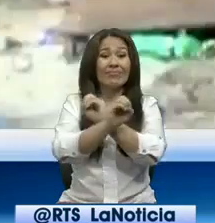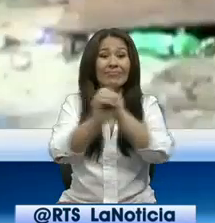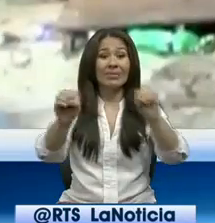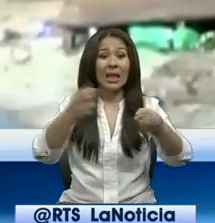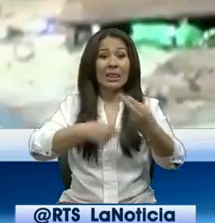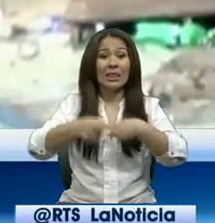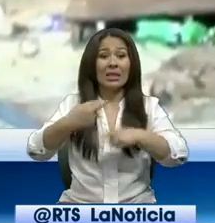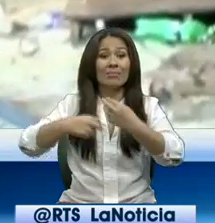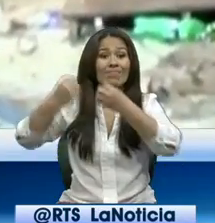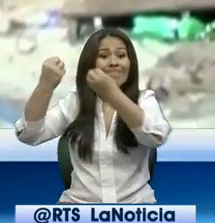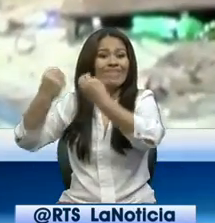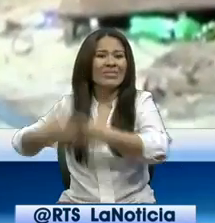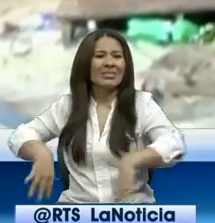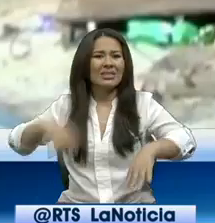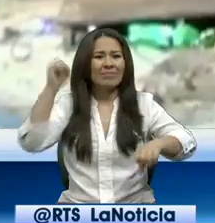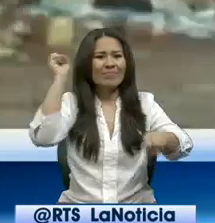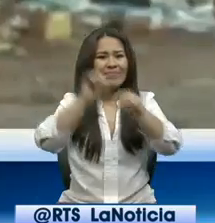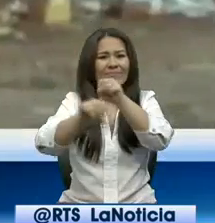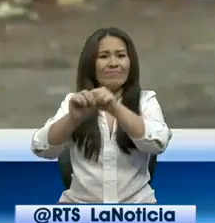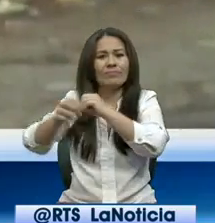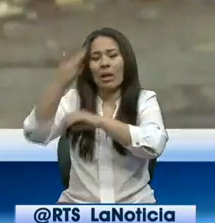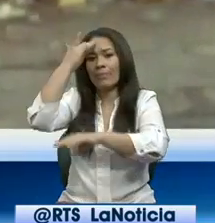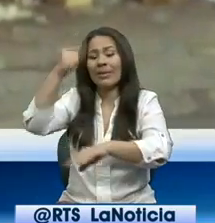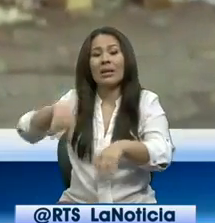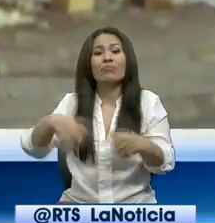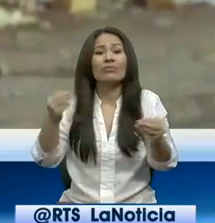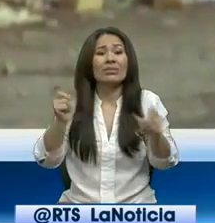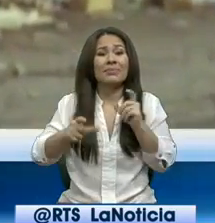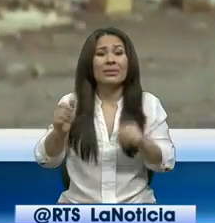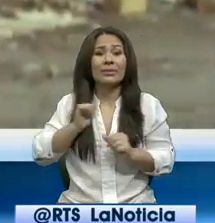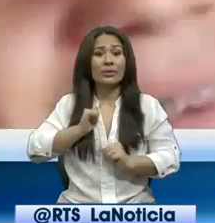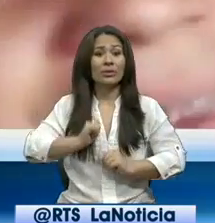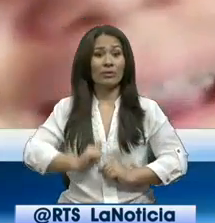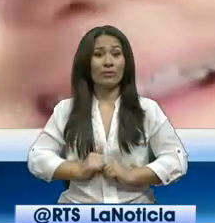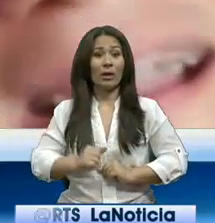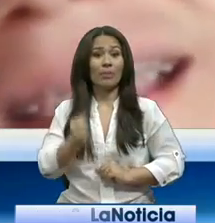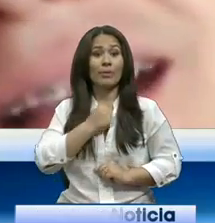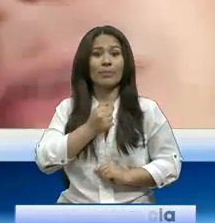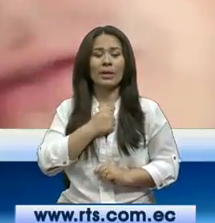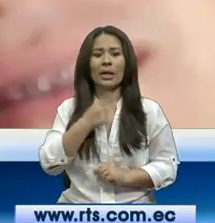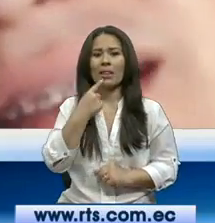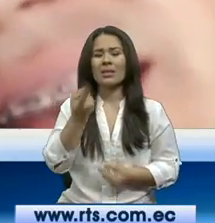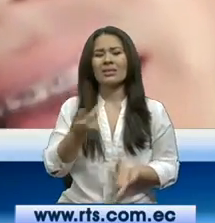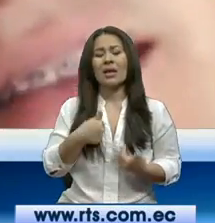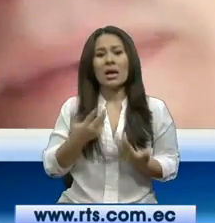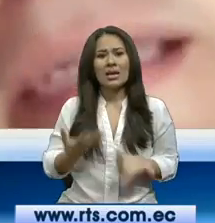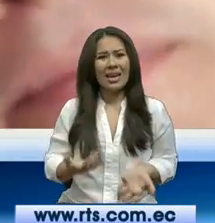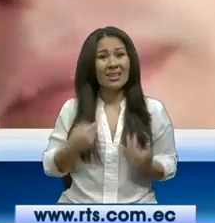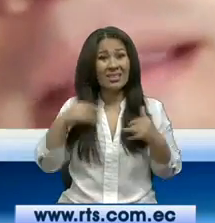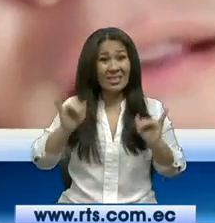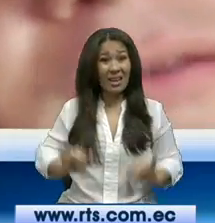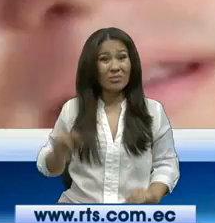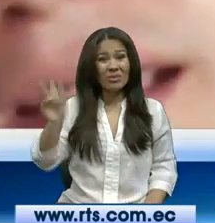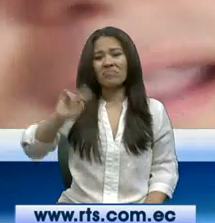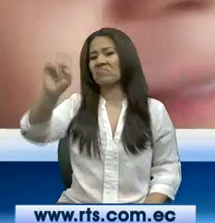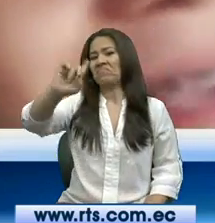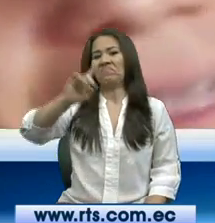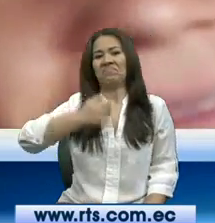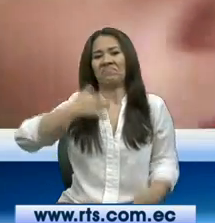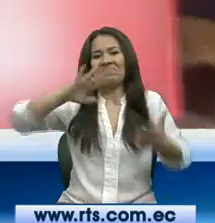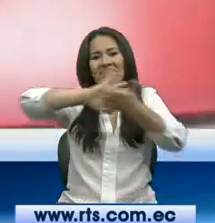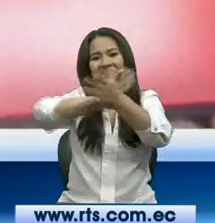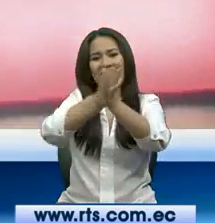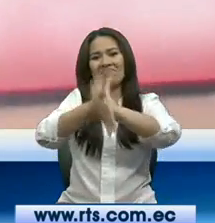comercio prácticamente destruido. Es el final para muchos de sus propietarios. ¿Qué ganas le quedan a uno de seguir en este país, pues? O sea,